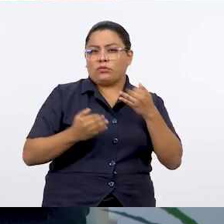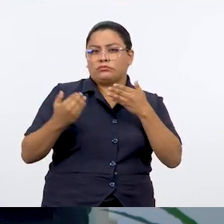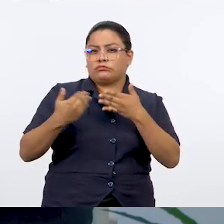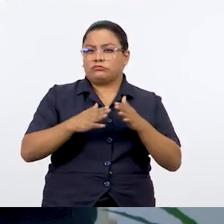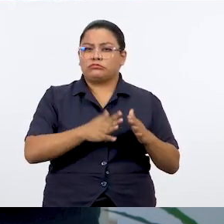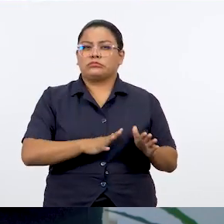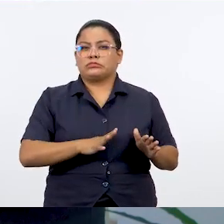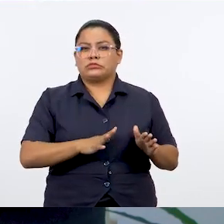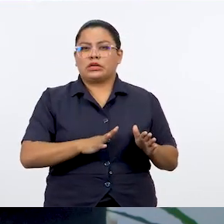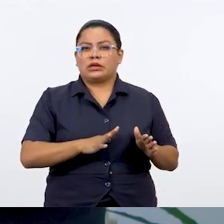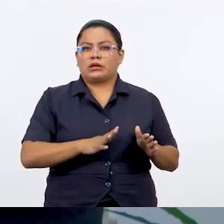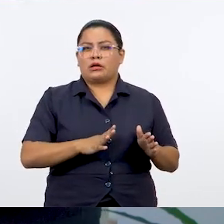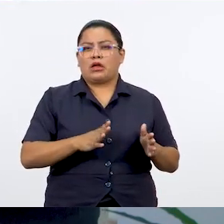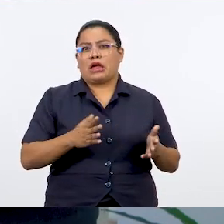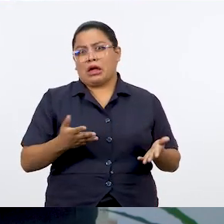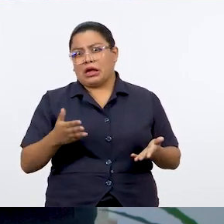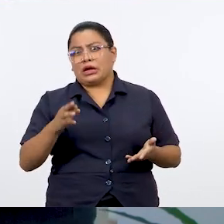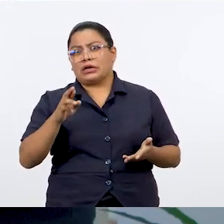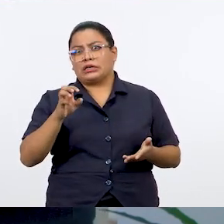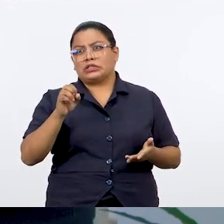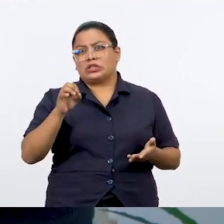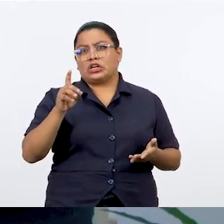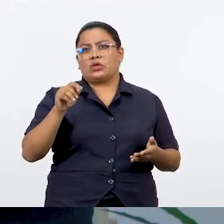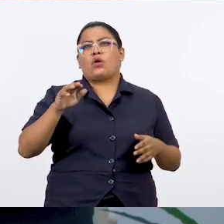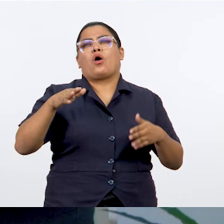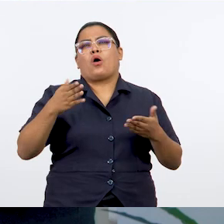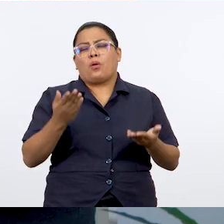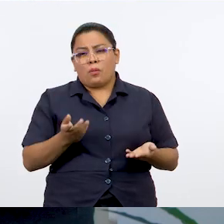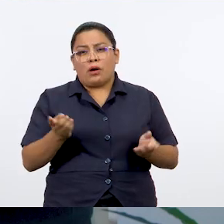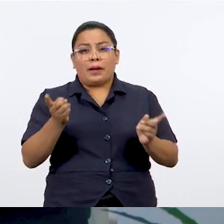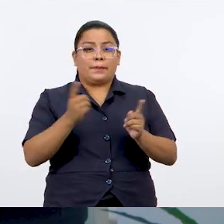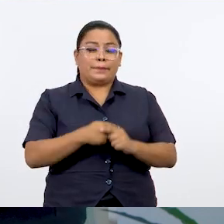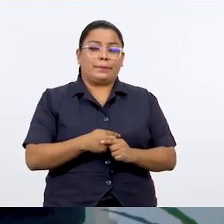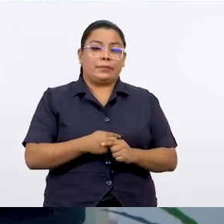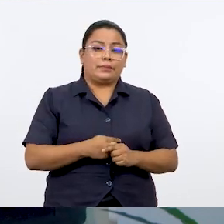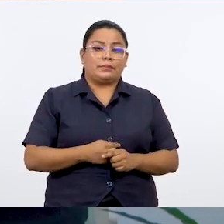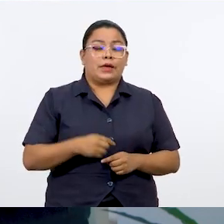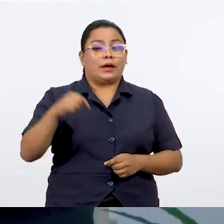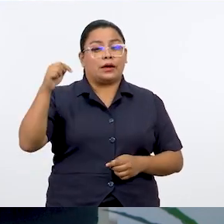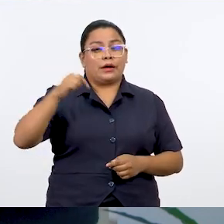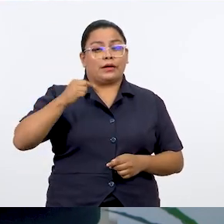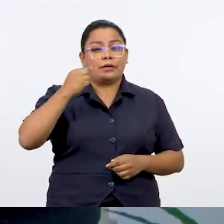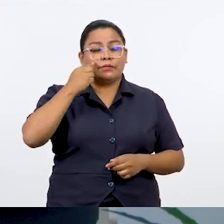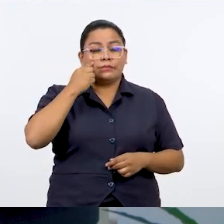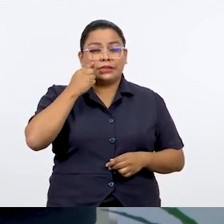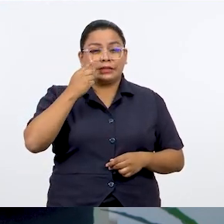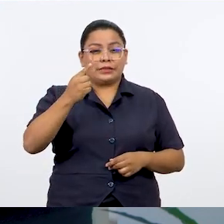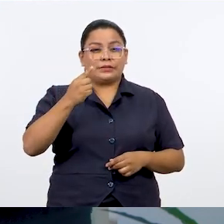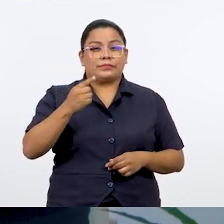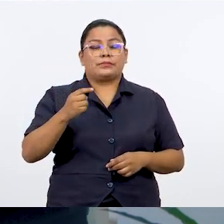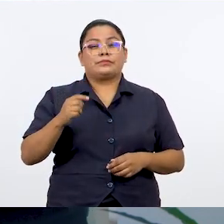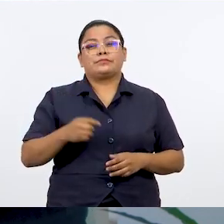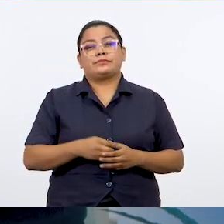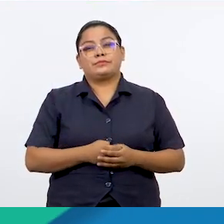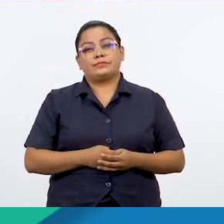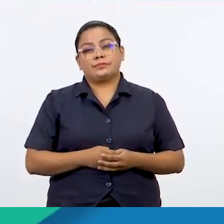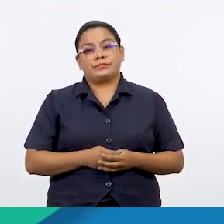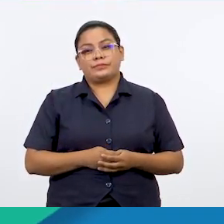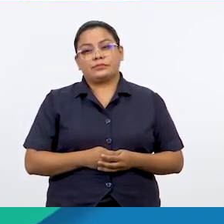que nos queda será el residuo? ¿Y cómo podríamos expresarlo? ¿Qué les parece si vamos a ver los siguientes casos?